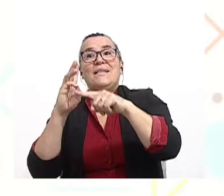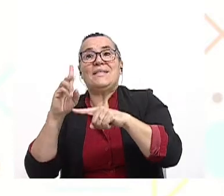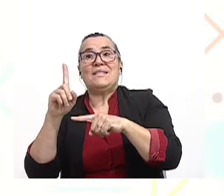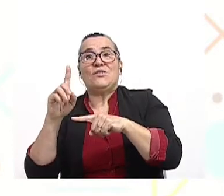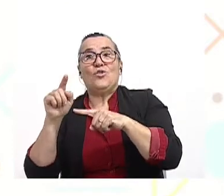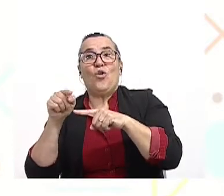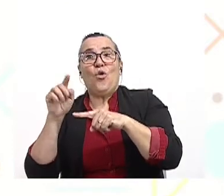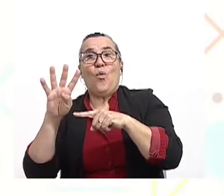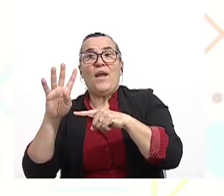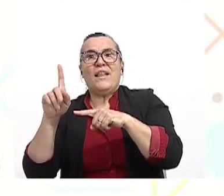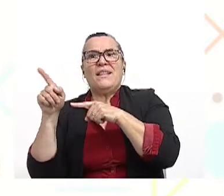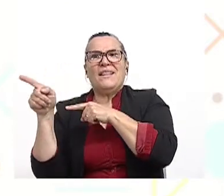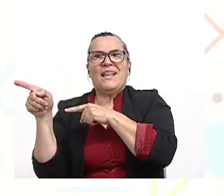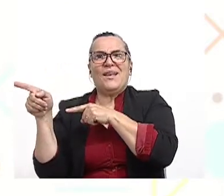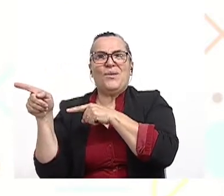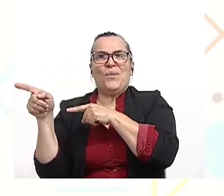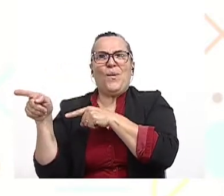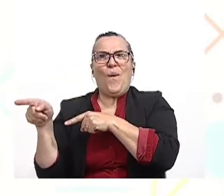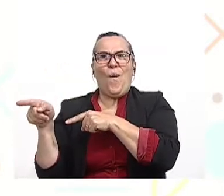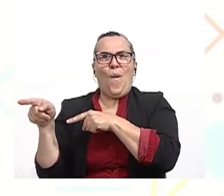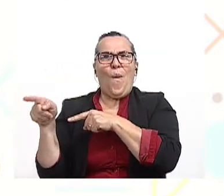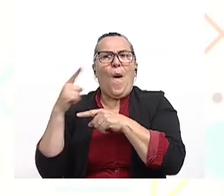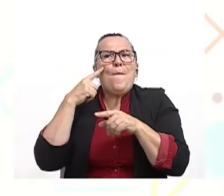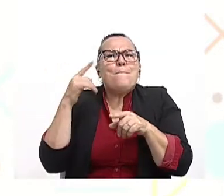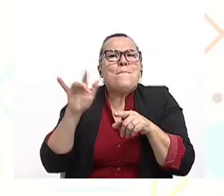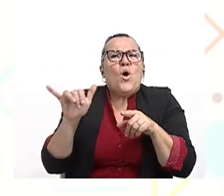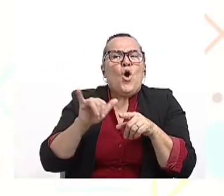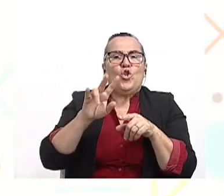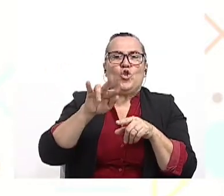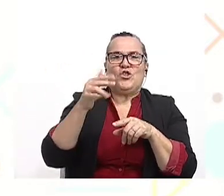Y aproximadamente es igual a